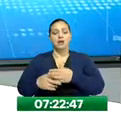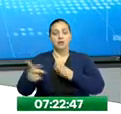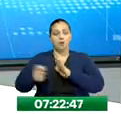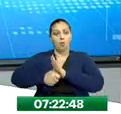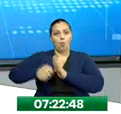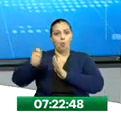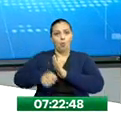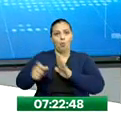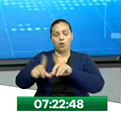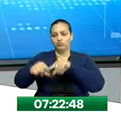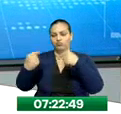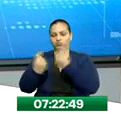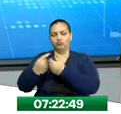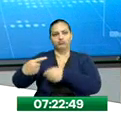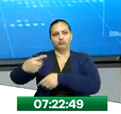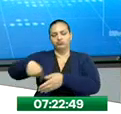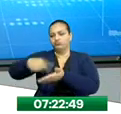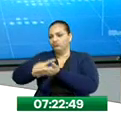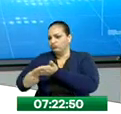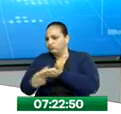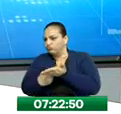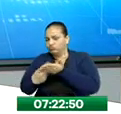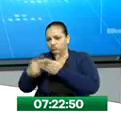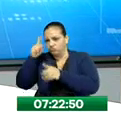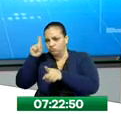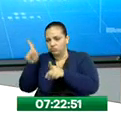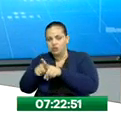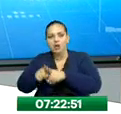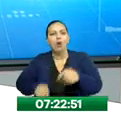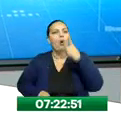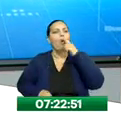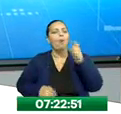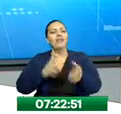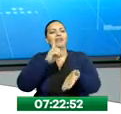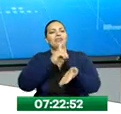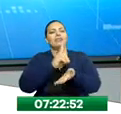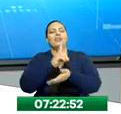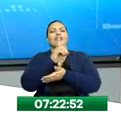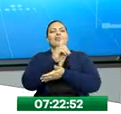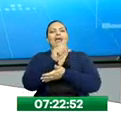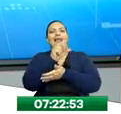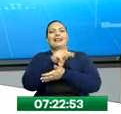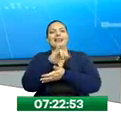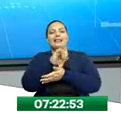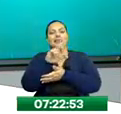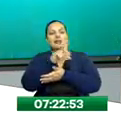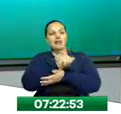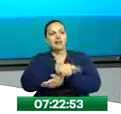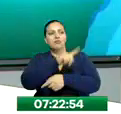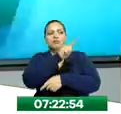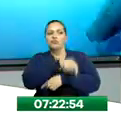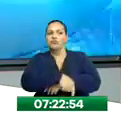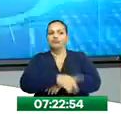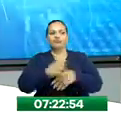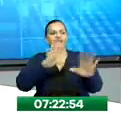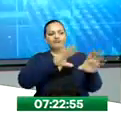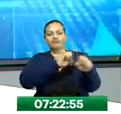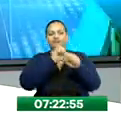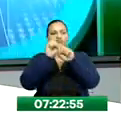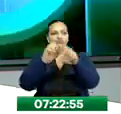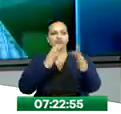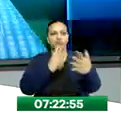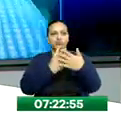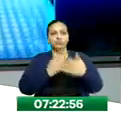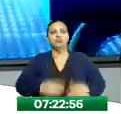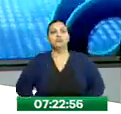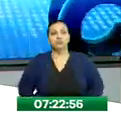corpus presentado por la defensa de Daniel Salcedo. Mientras tanto, su familia y abogada ya tienen acceso para